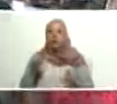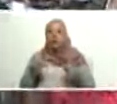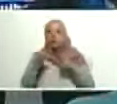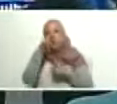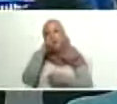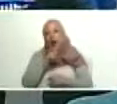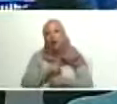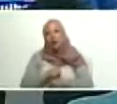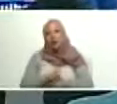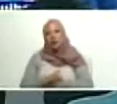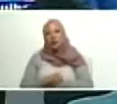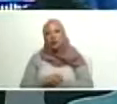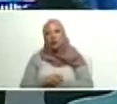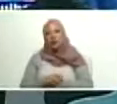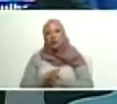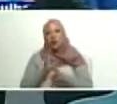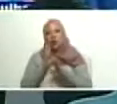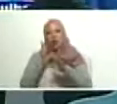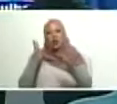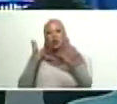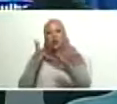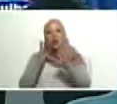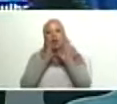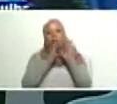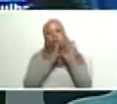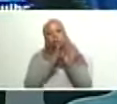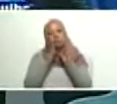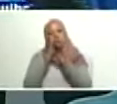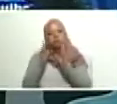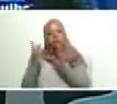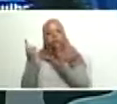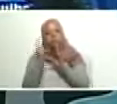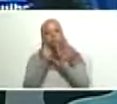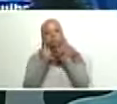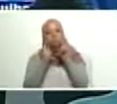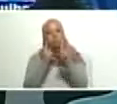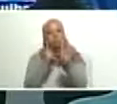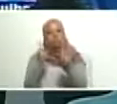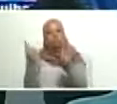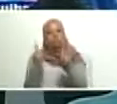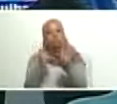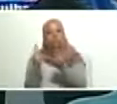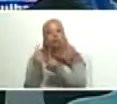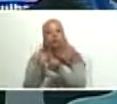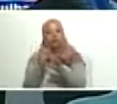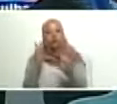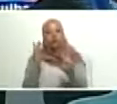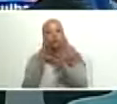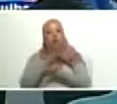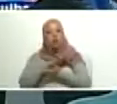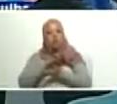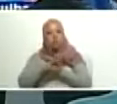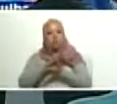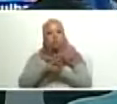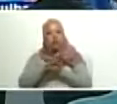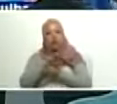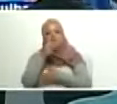Ahora hacemos una colita aquí ordenada. Y ordenada como siempre somos nosotros.